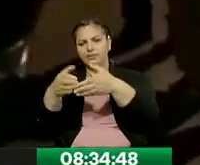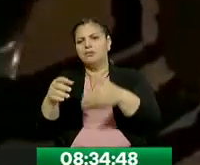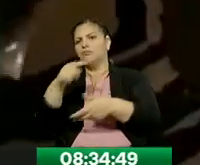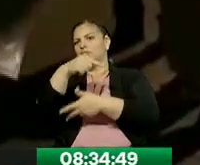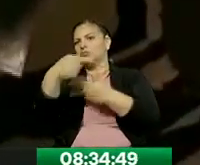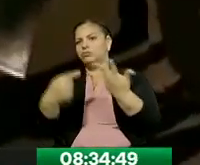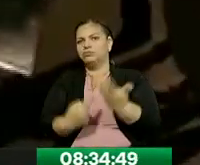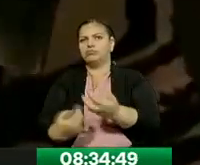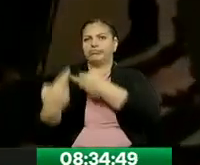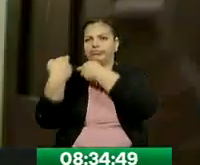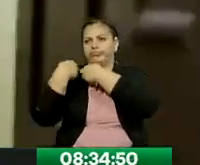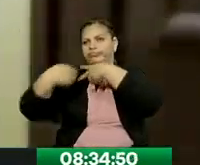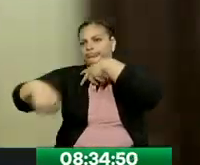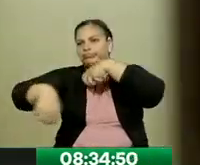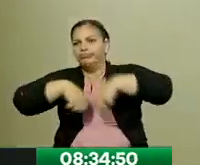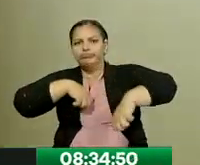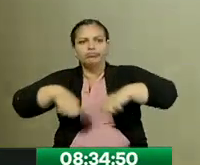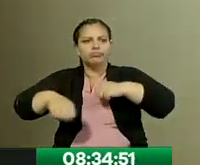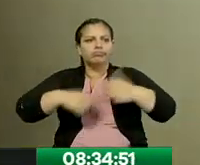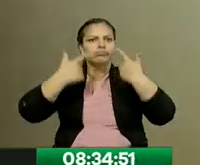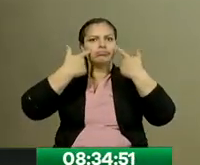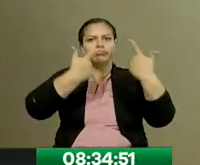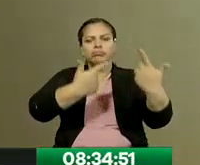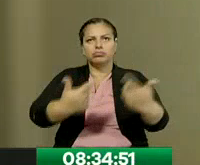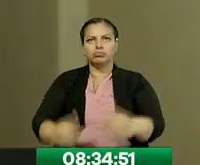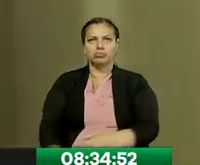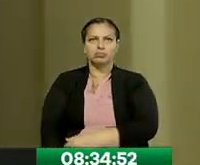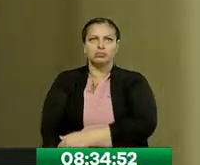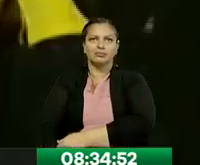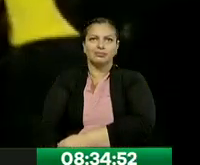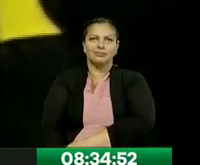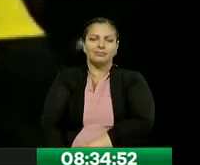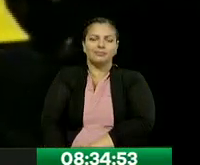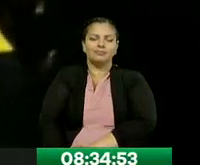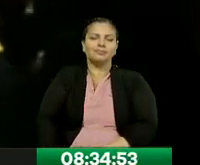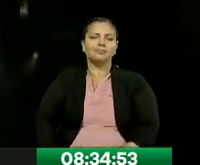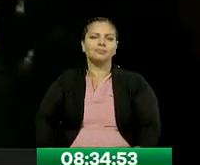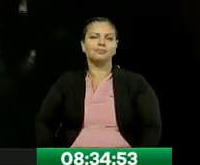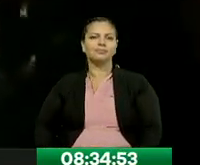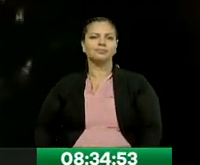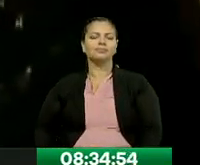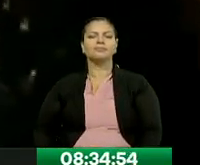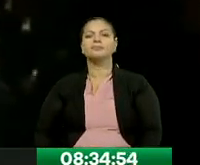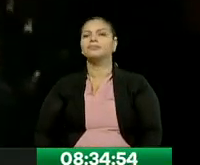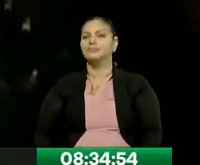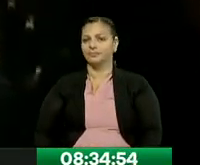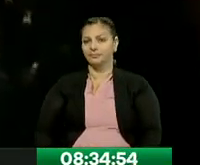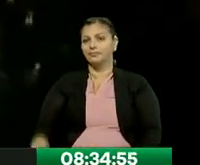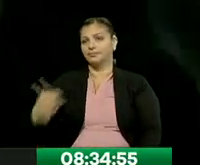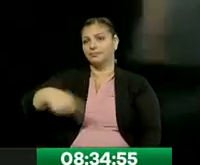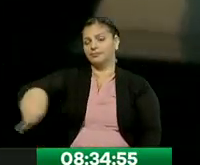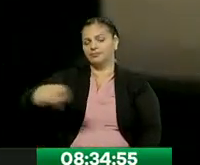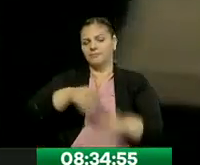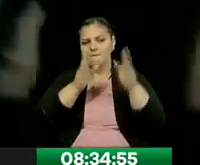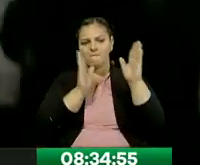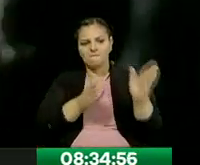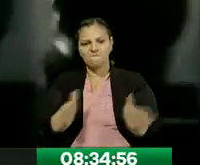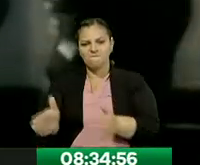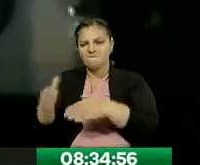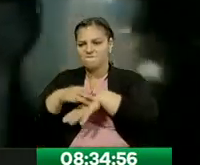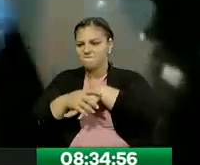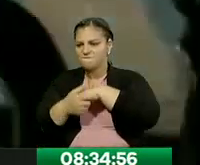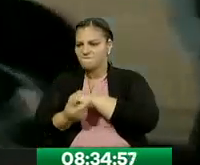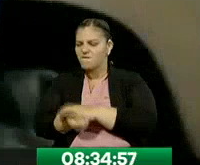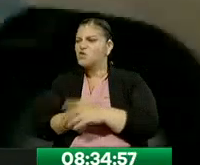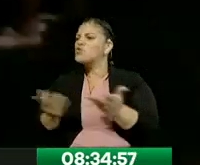quienes utilizaban el sector denominado Morocho Quigua como su centro de operaciones para planificar, organizar y ejecutar los delitos de robo a